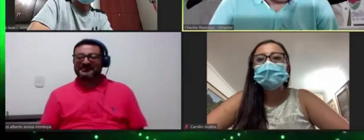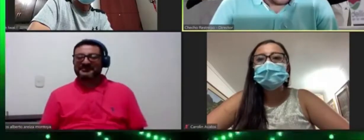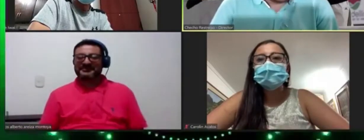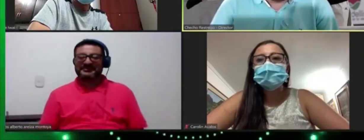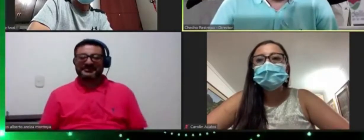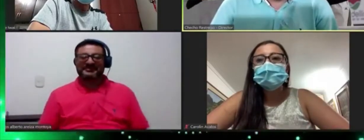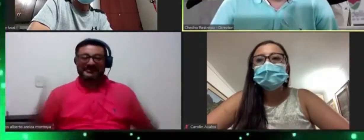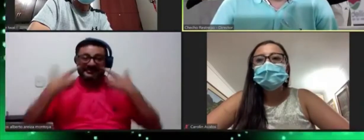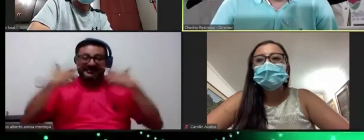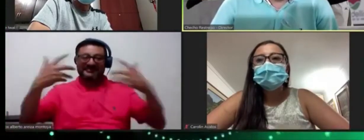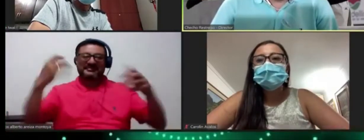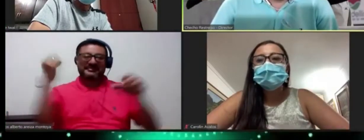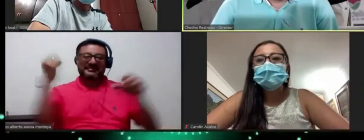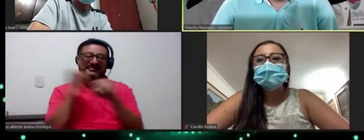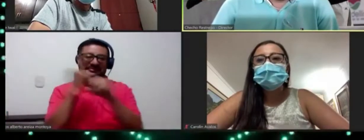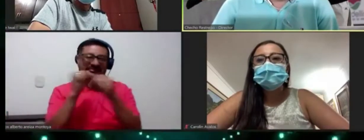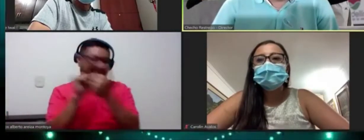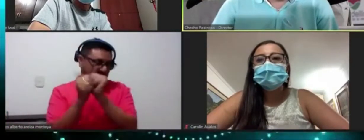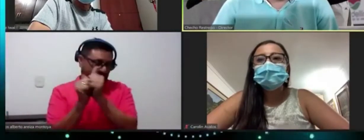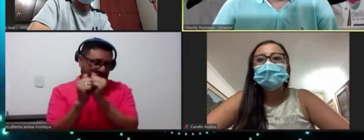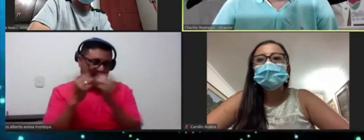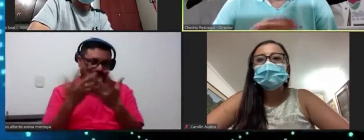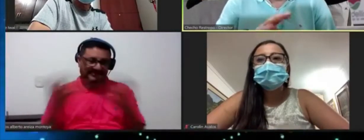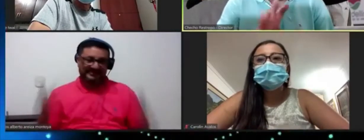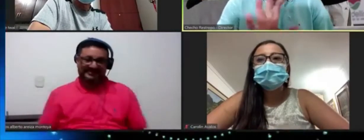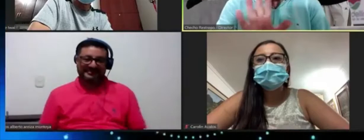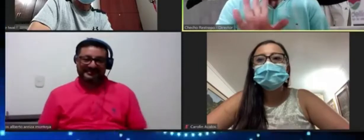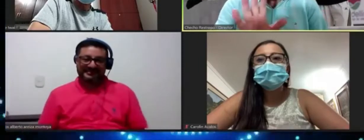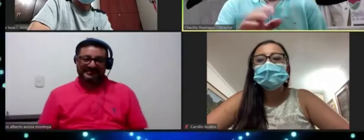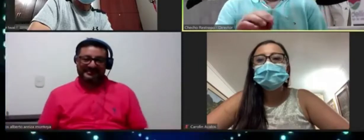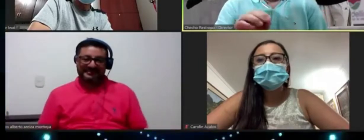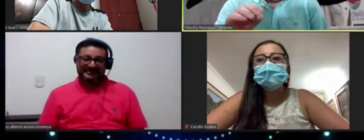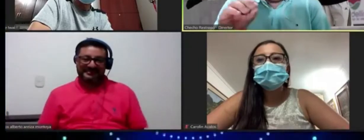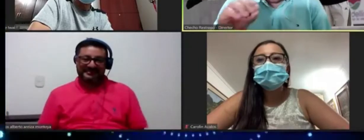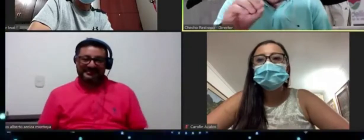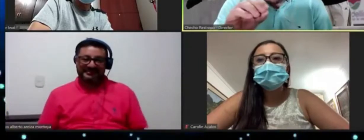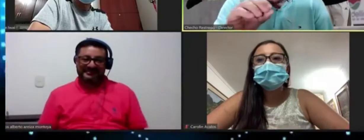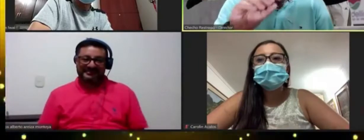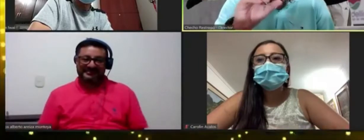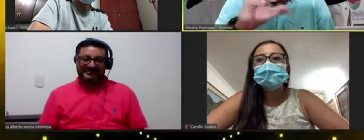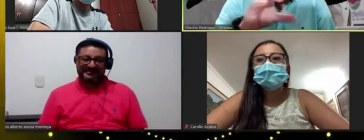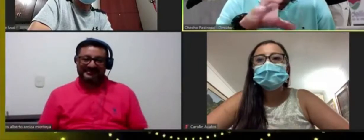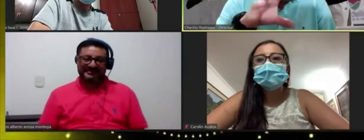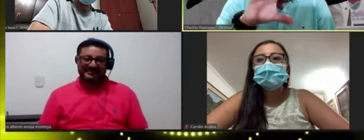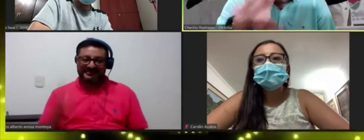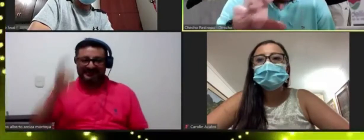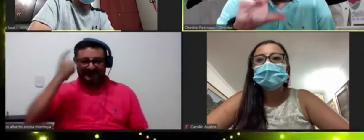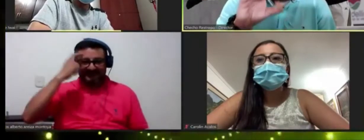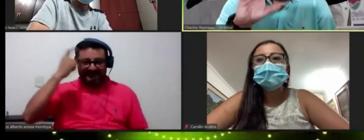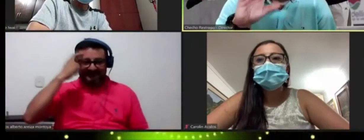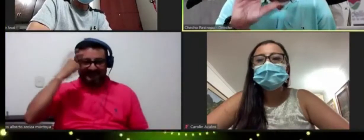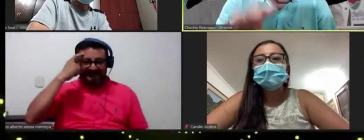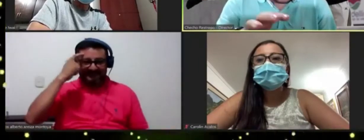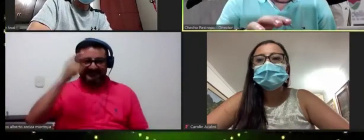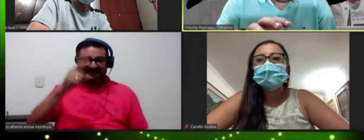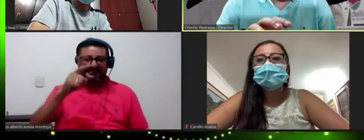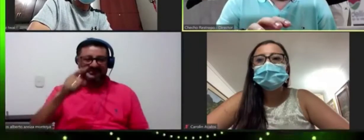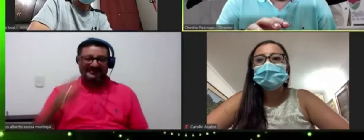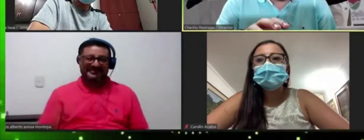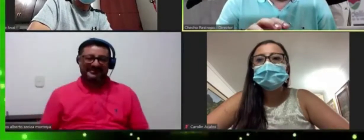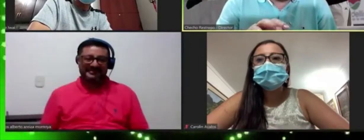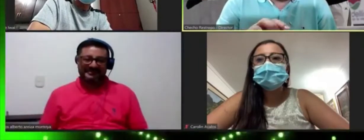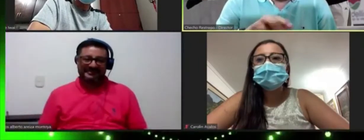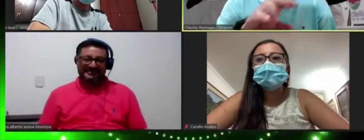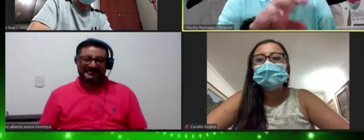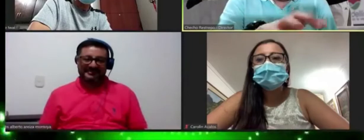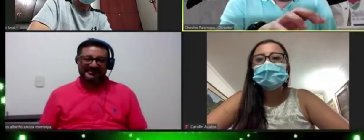engrandecer el deporte, porque usted también, yo pienso, yo sigo, yo usted nos dijo que no, pero sigo pensando que el nombre suyo tiene que llegar a estar ahí